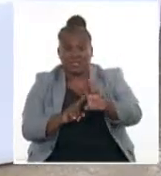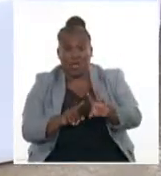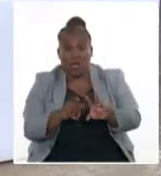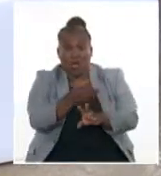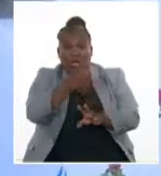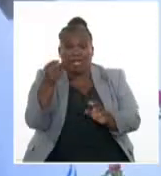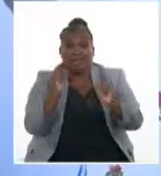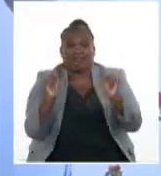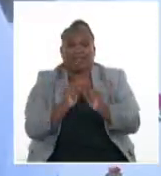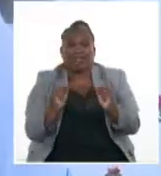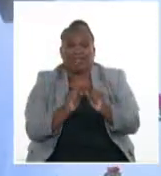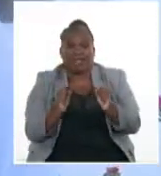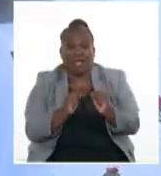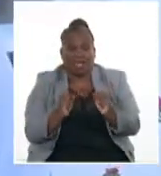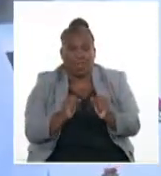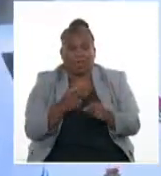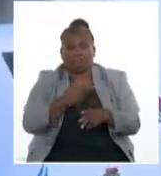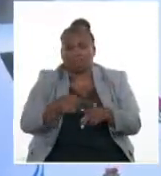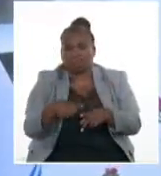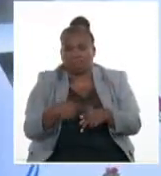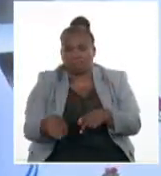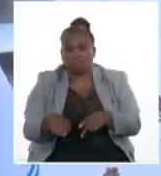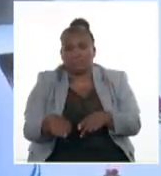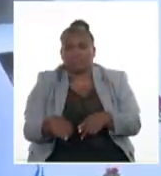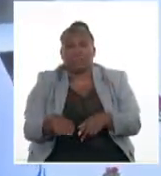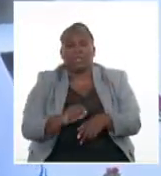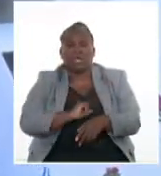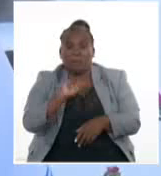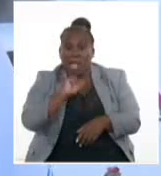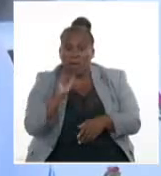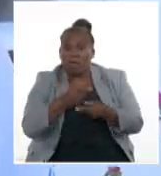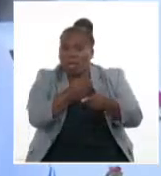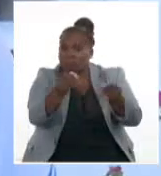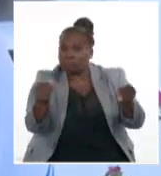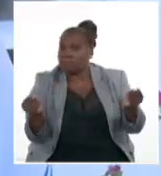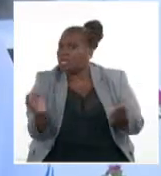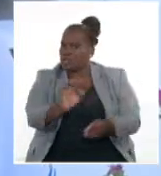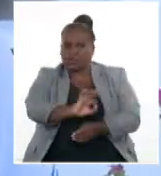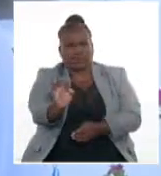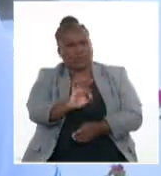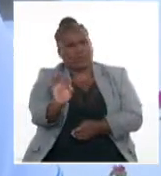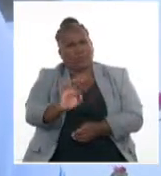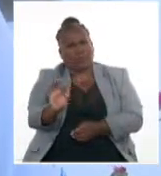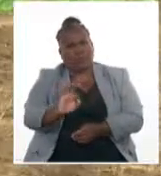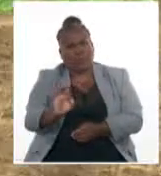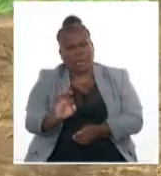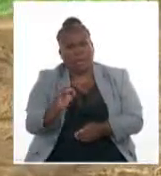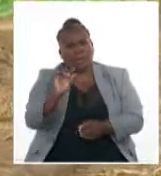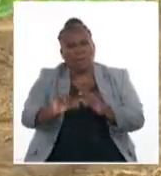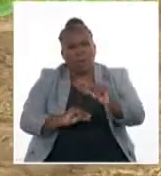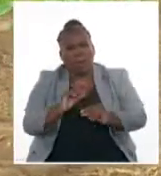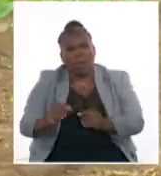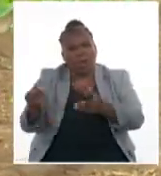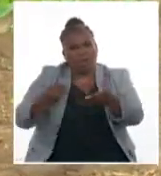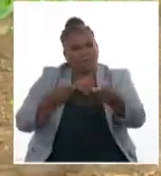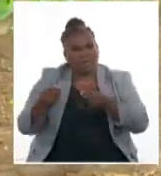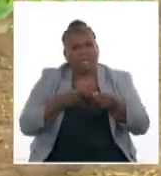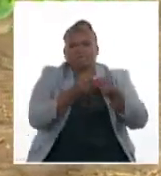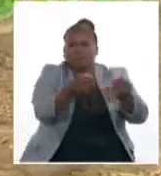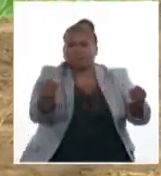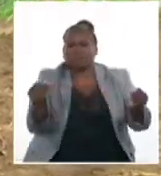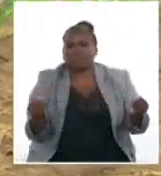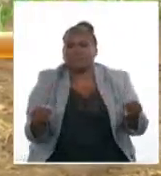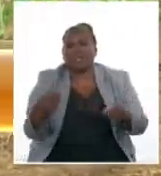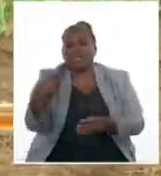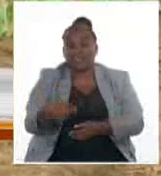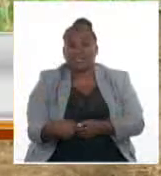un módulo de inducción, que no ha llegado a toda su mayoría, pero poco a poco va a ir entrando a la granja. Se decidió hacer un programa en el